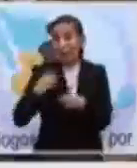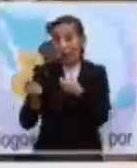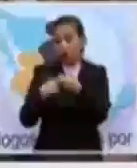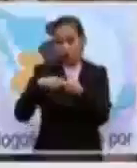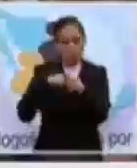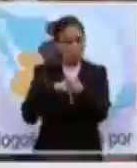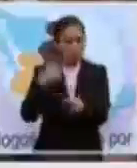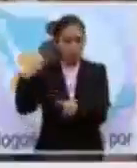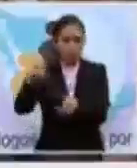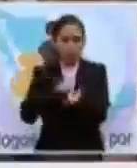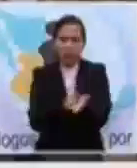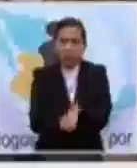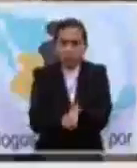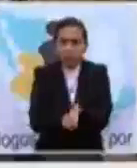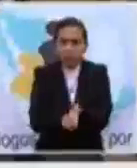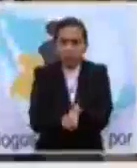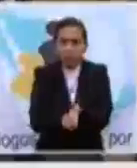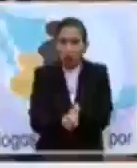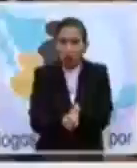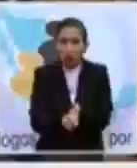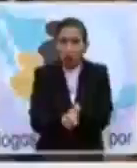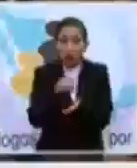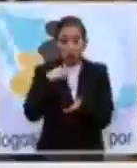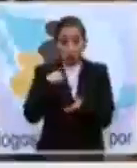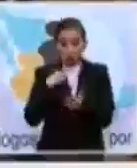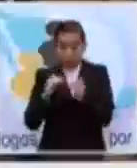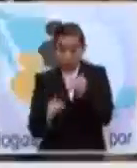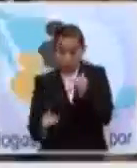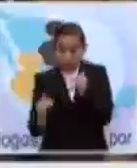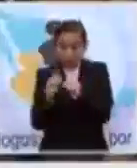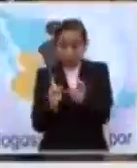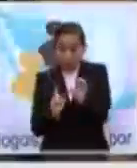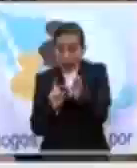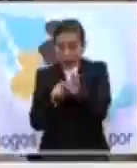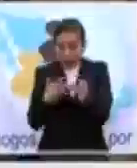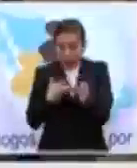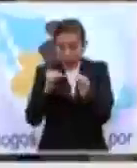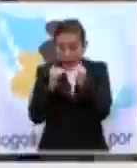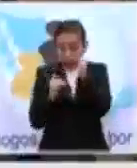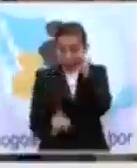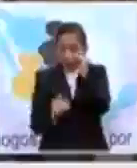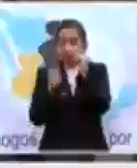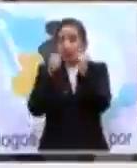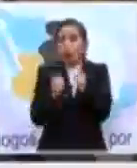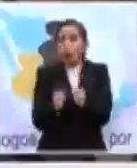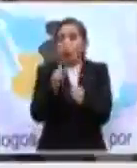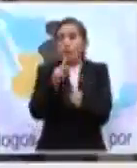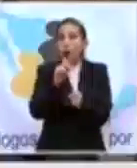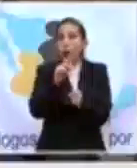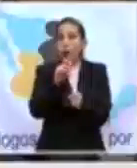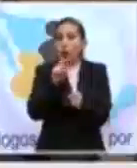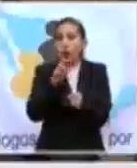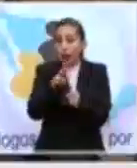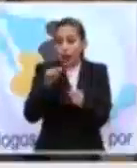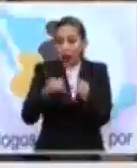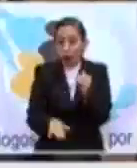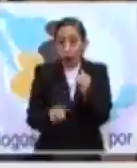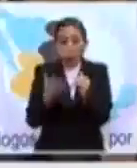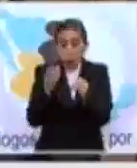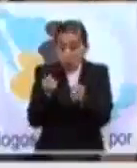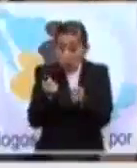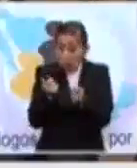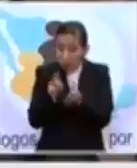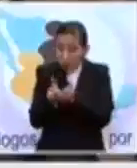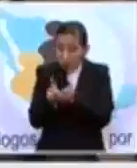derechos, y los que irán subiendo son los que tienen menos, que son los del Seguro Popular. ¿Cómo